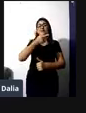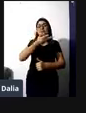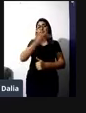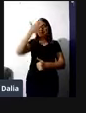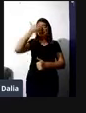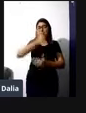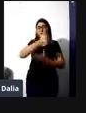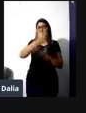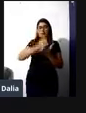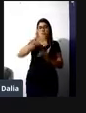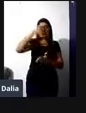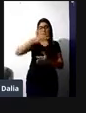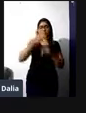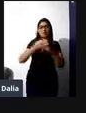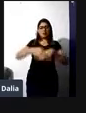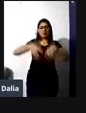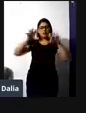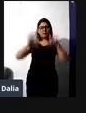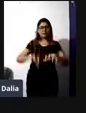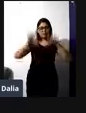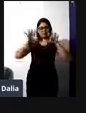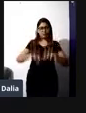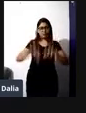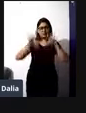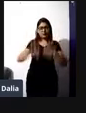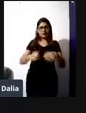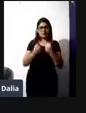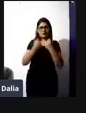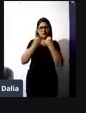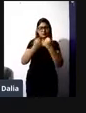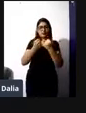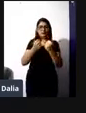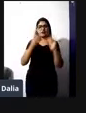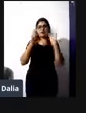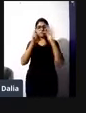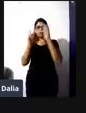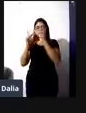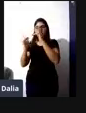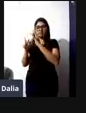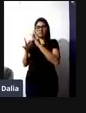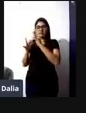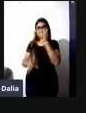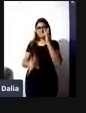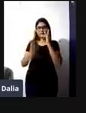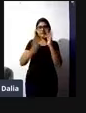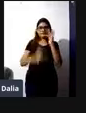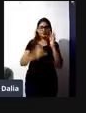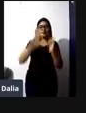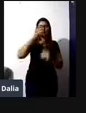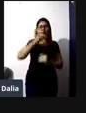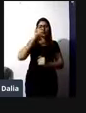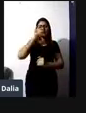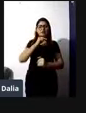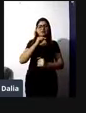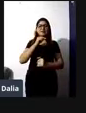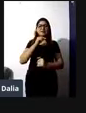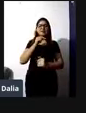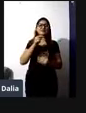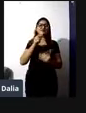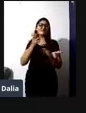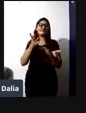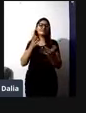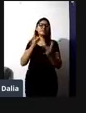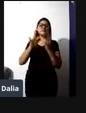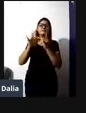eso está generando algunas complicaciones para las conexiones a través de las redes sociales. Pero